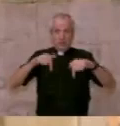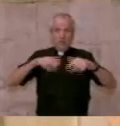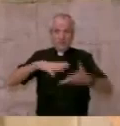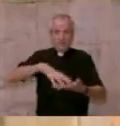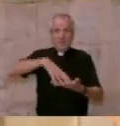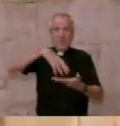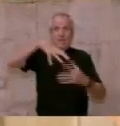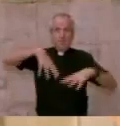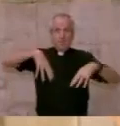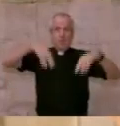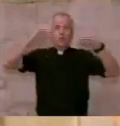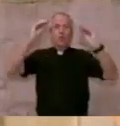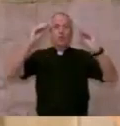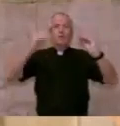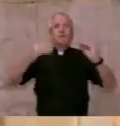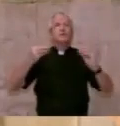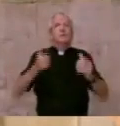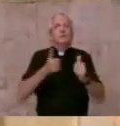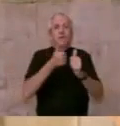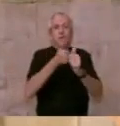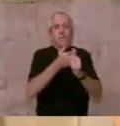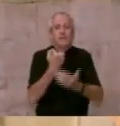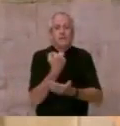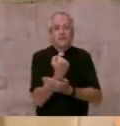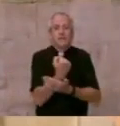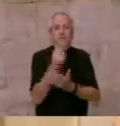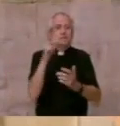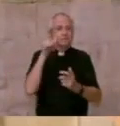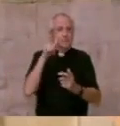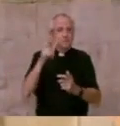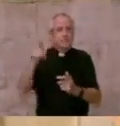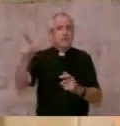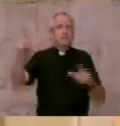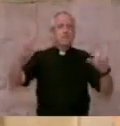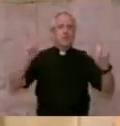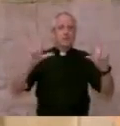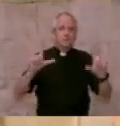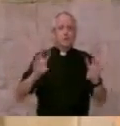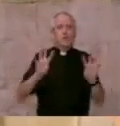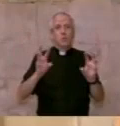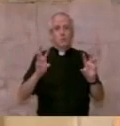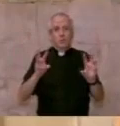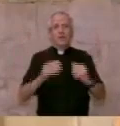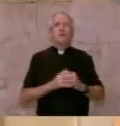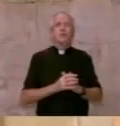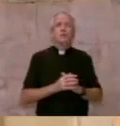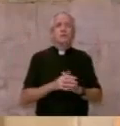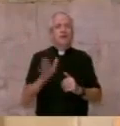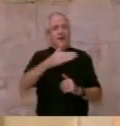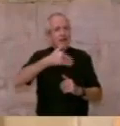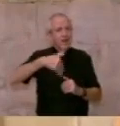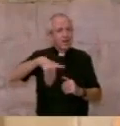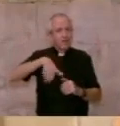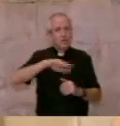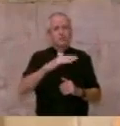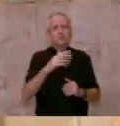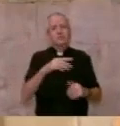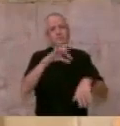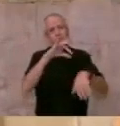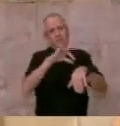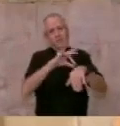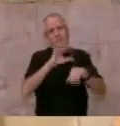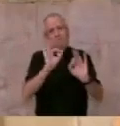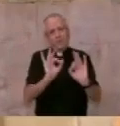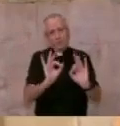los que llenáis este templo catedralicio y a los que nos acompañan con la oración en la distancia a través de la ràdio o de la